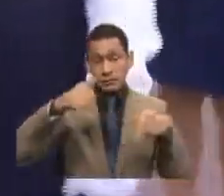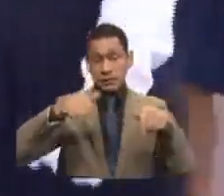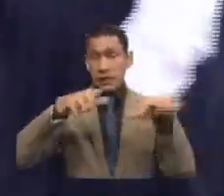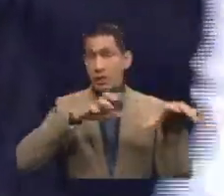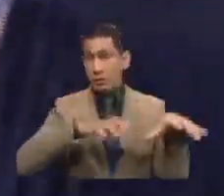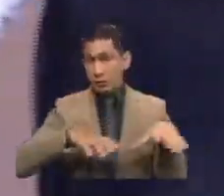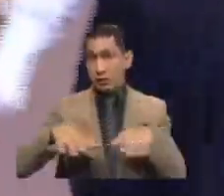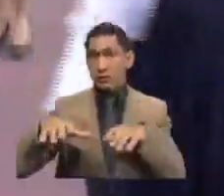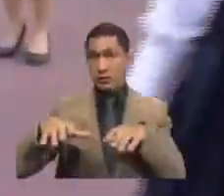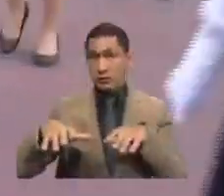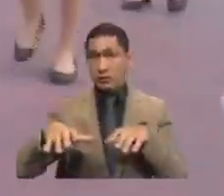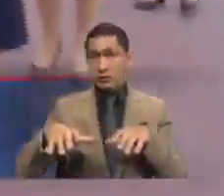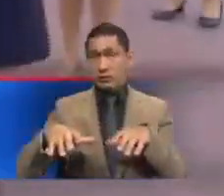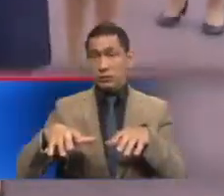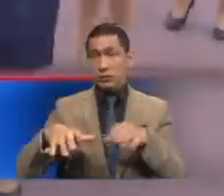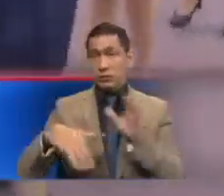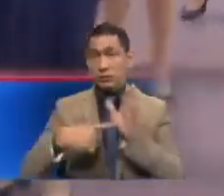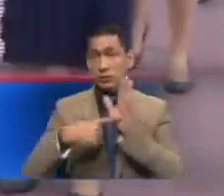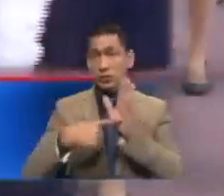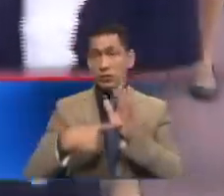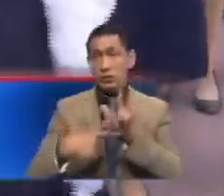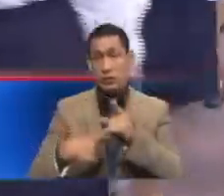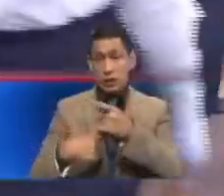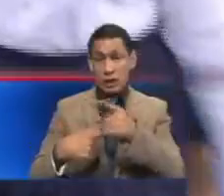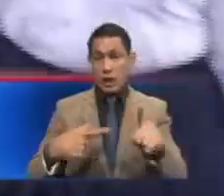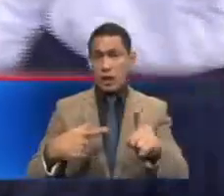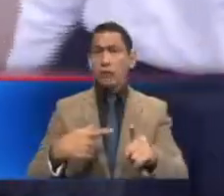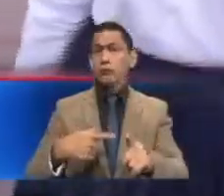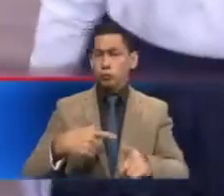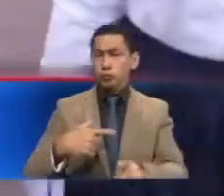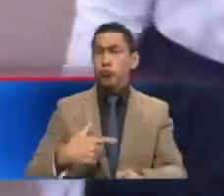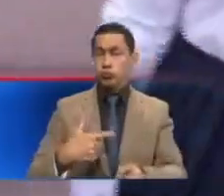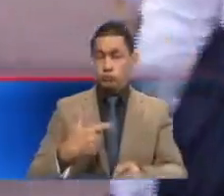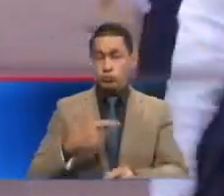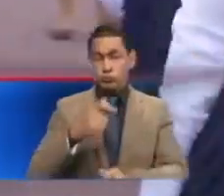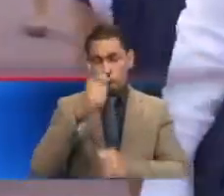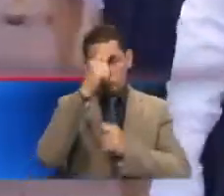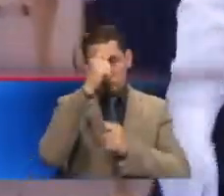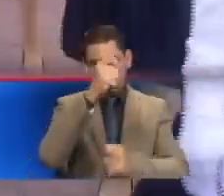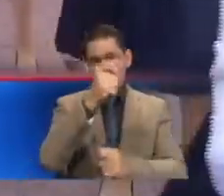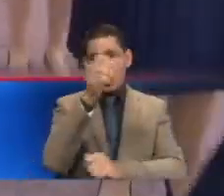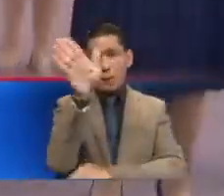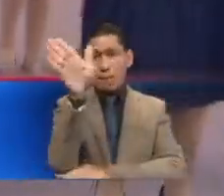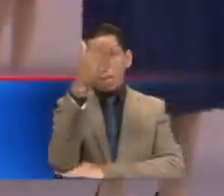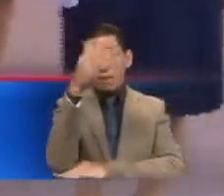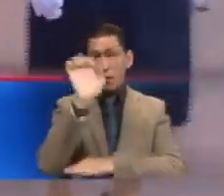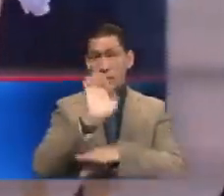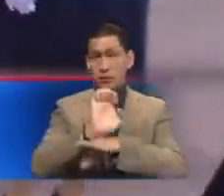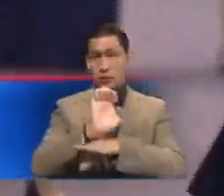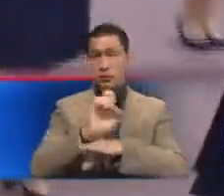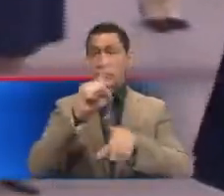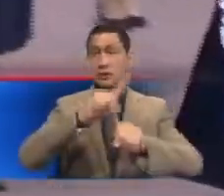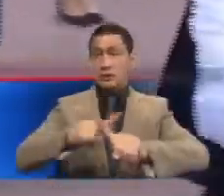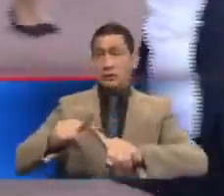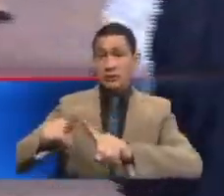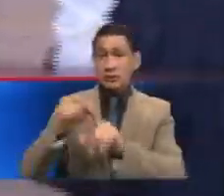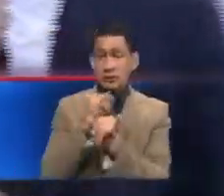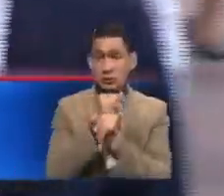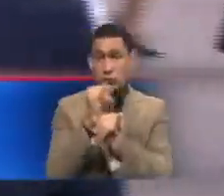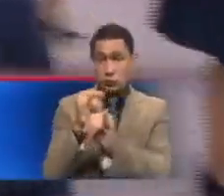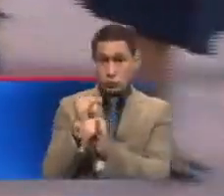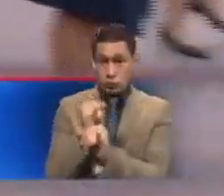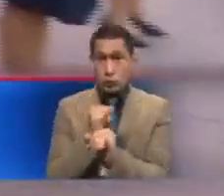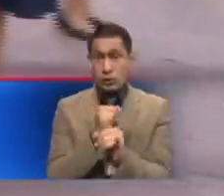lo mencionaba al inicio, con civismo y fervor patrio, como se está celebrando también en otras instituciones a nivel nacional. El